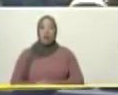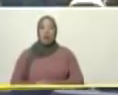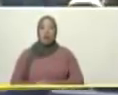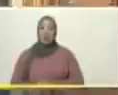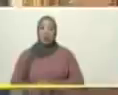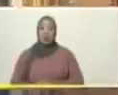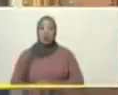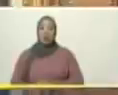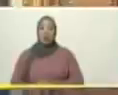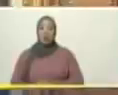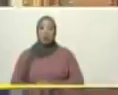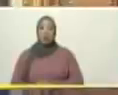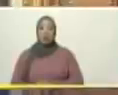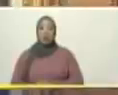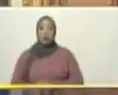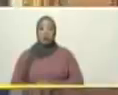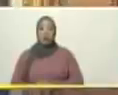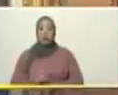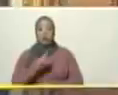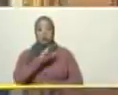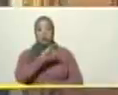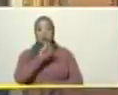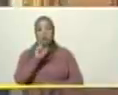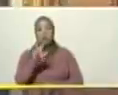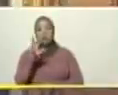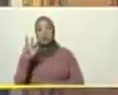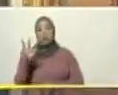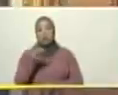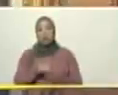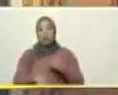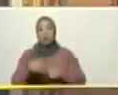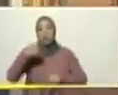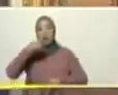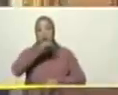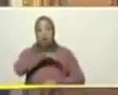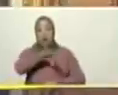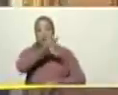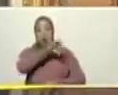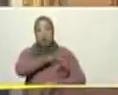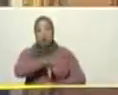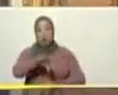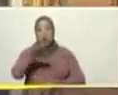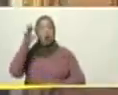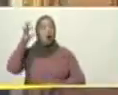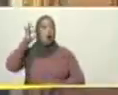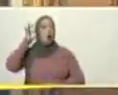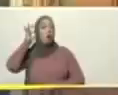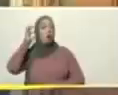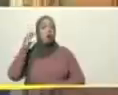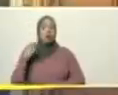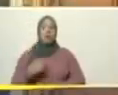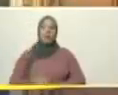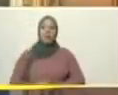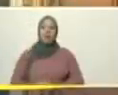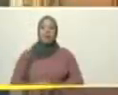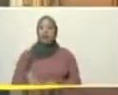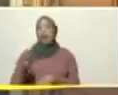Daniel De Vita, doble D, de Argentina. Daniel, ¿cómo estás? Dímelo cantando.